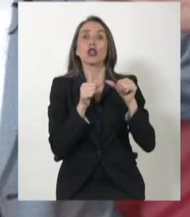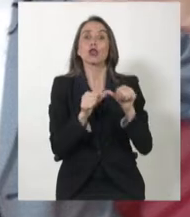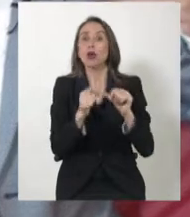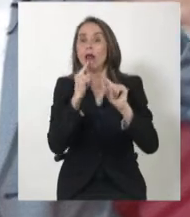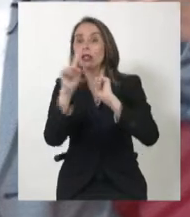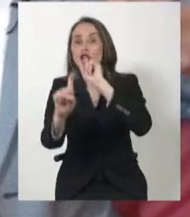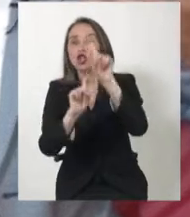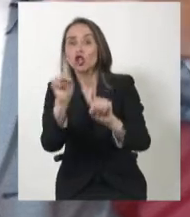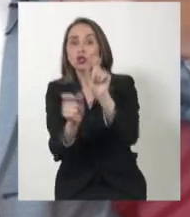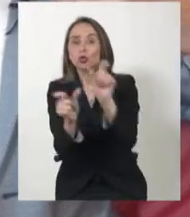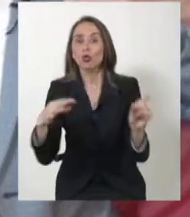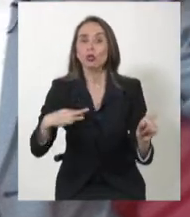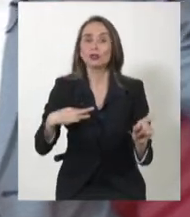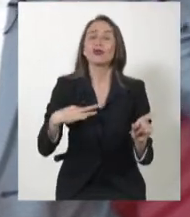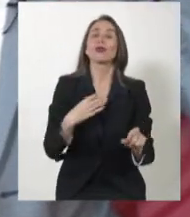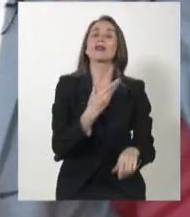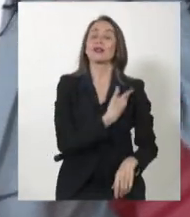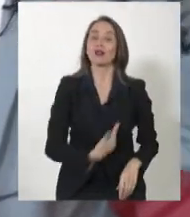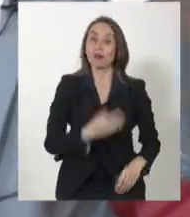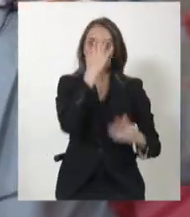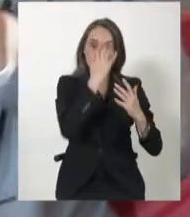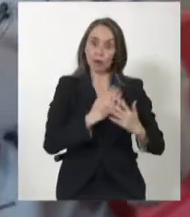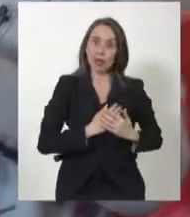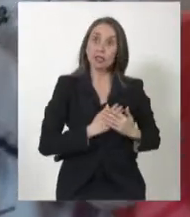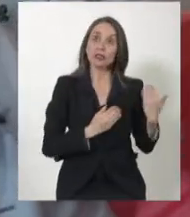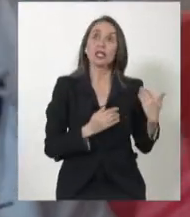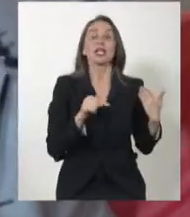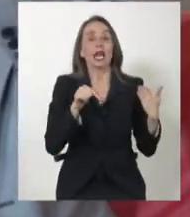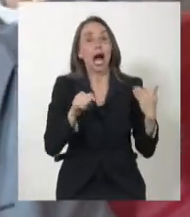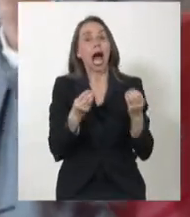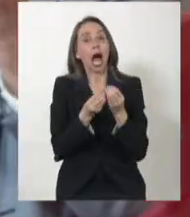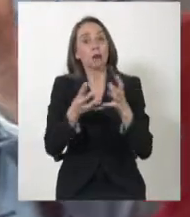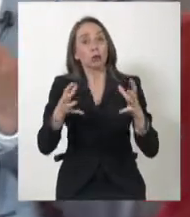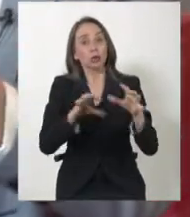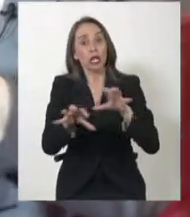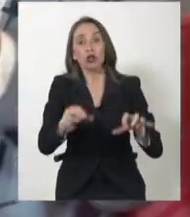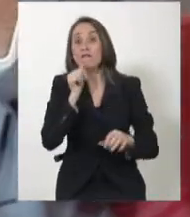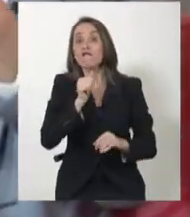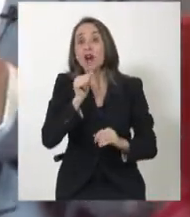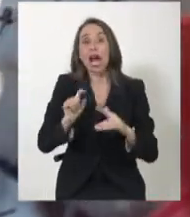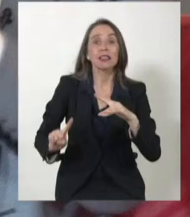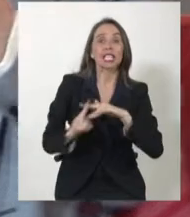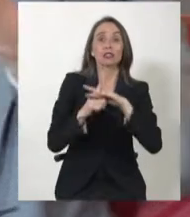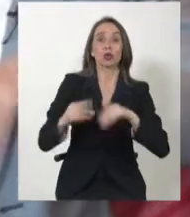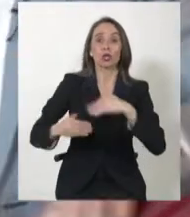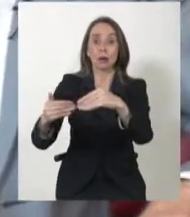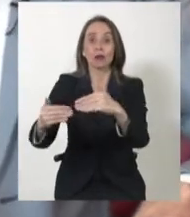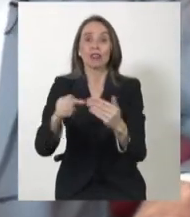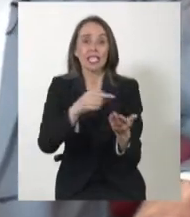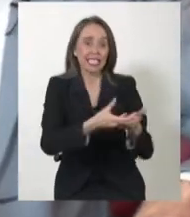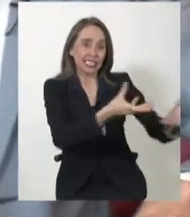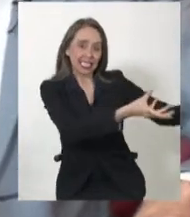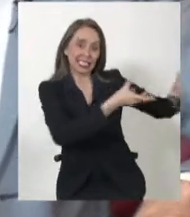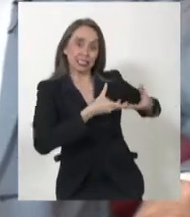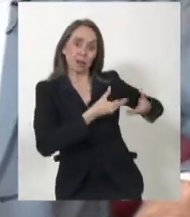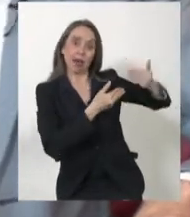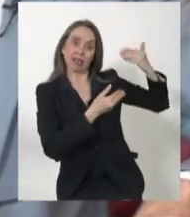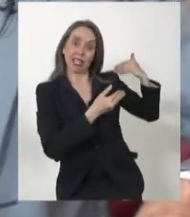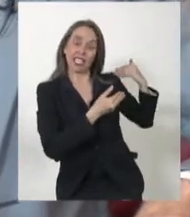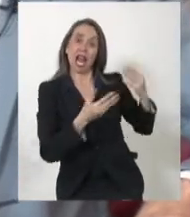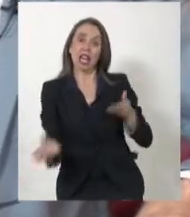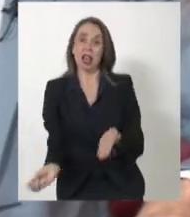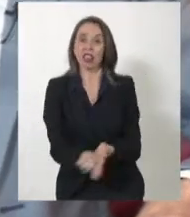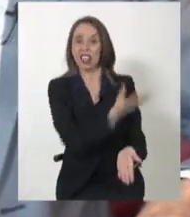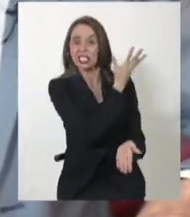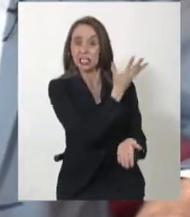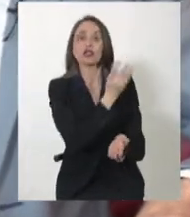hay muchas cosas que se está trabajando. Yo creo que sí, pues. En este proceso, que todavía no nace, ¿Desechar generar esos insumos y hacernos de nuevo esos insumos? No,